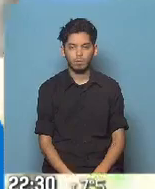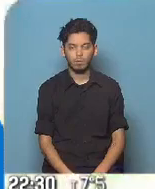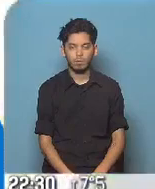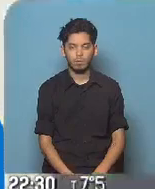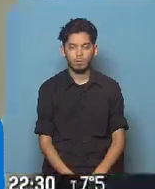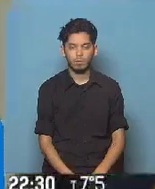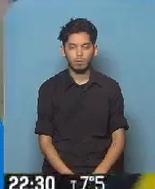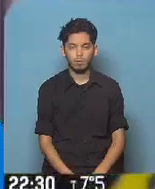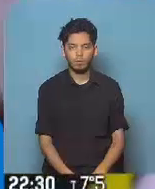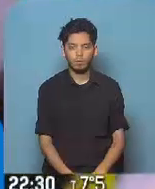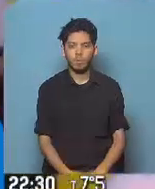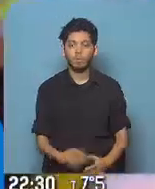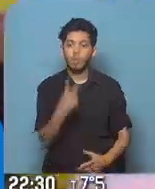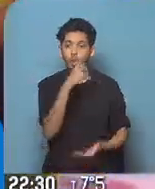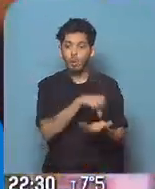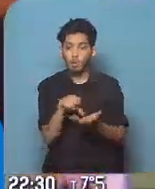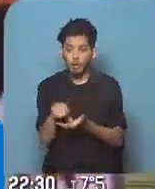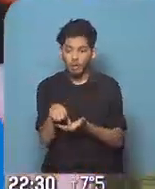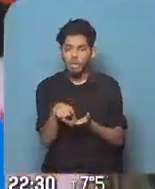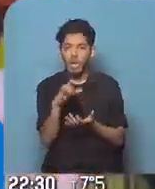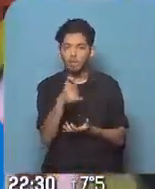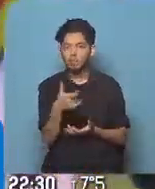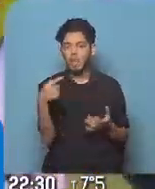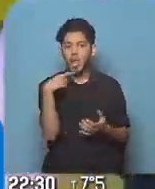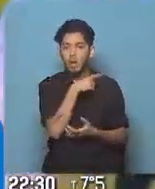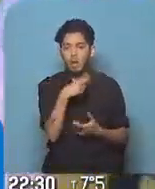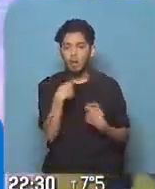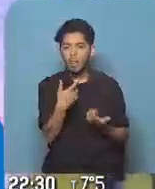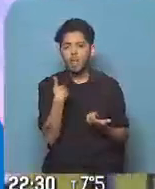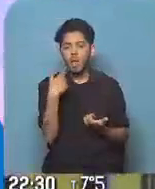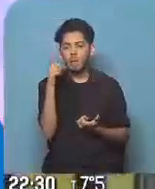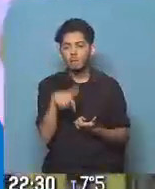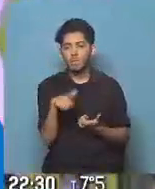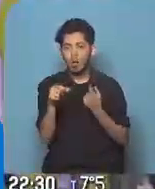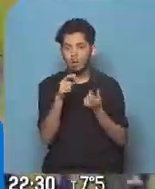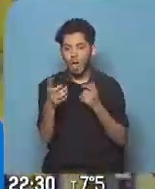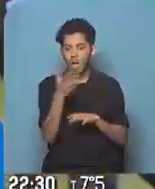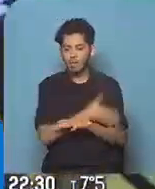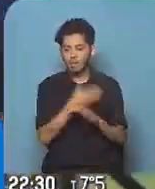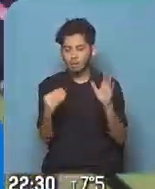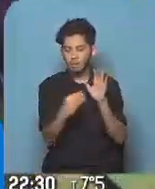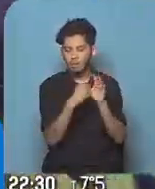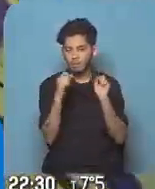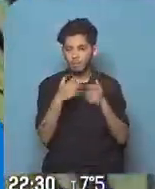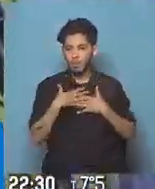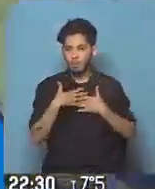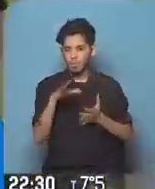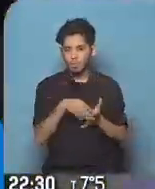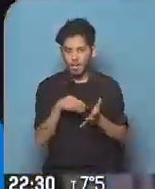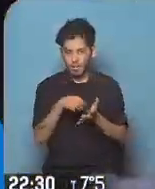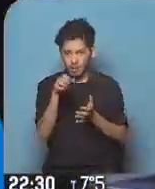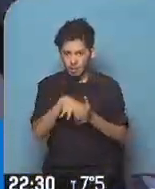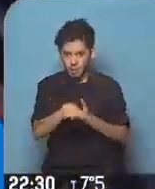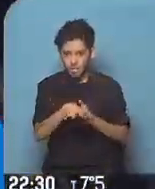erreichen. Ambos países aceptan que Alemania les devuelva migrantes previamente registrados en sus respectivos territorios.